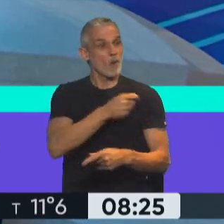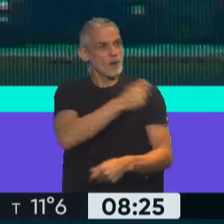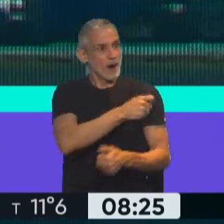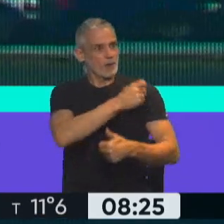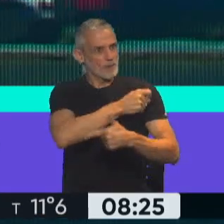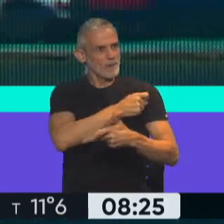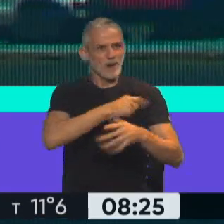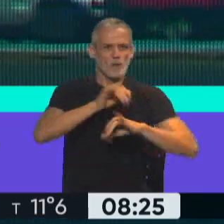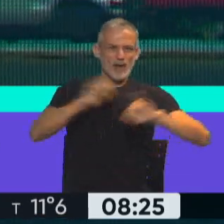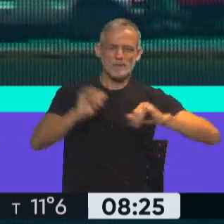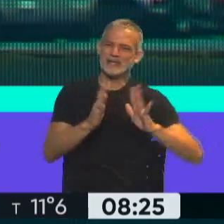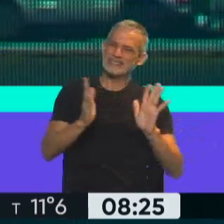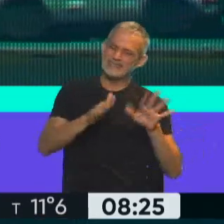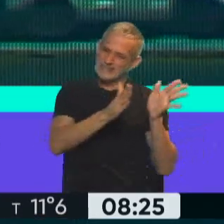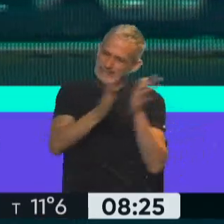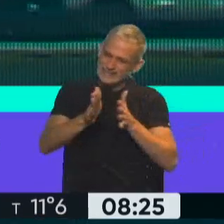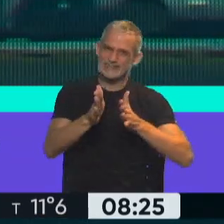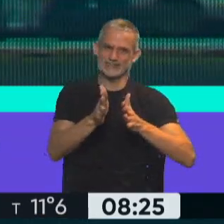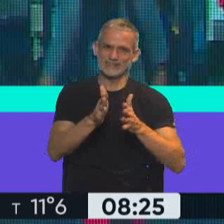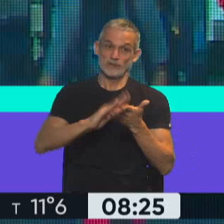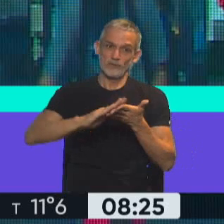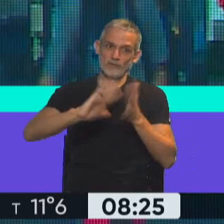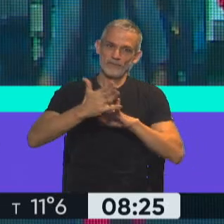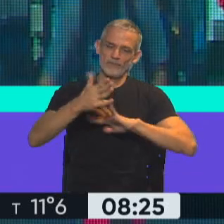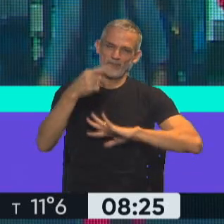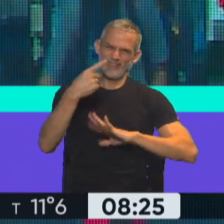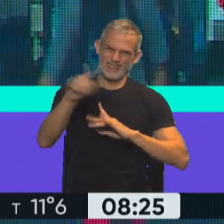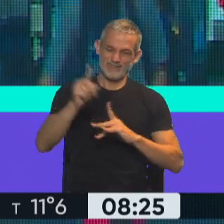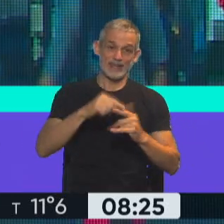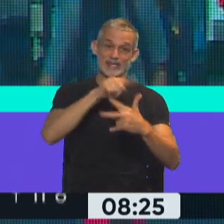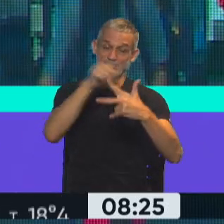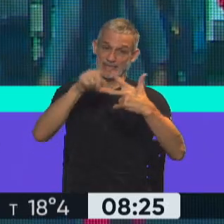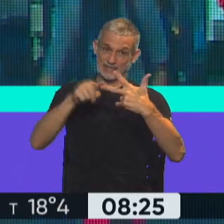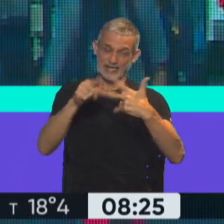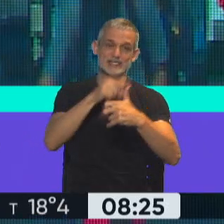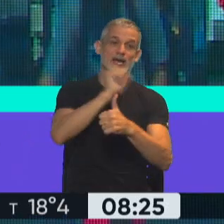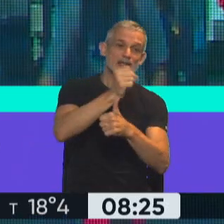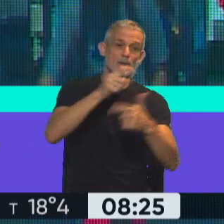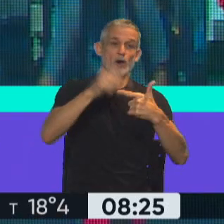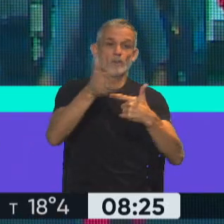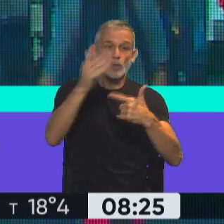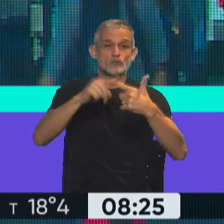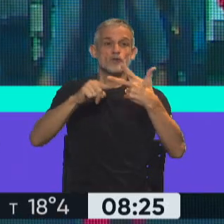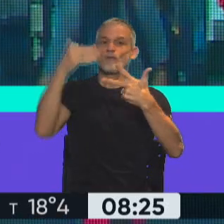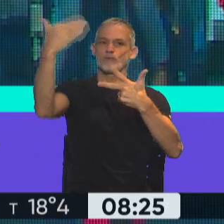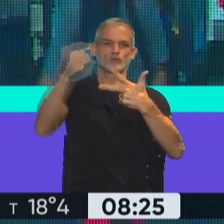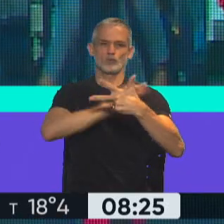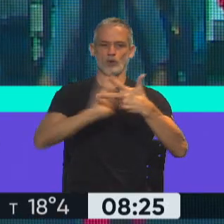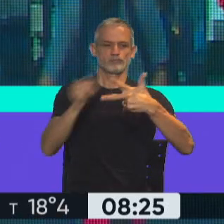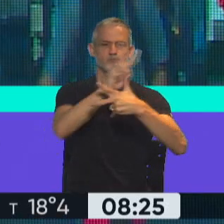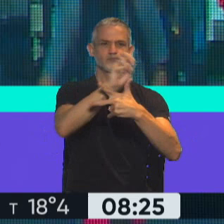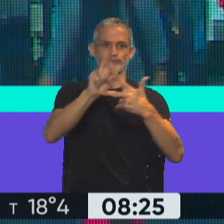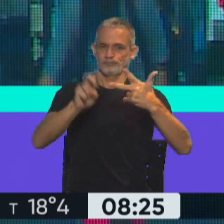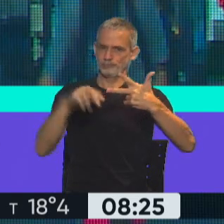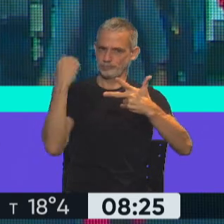las vacunas. Digo, probablemente haya que reformular. Sí, yo creo que hay 3 ejes centrales, que es trabajo, producción y futuro, ¿no? Me parece